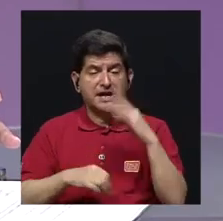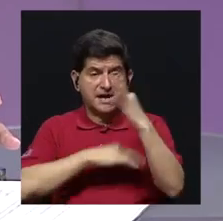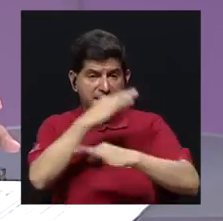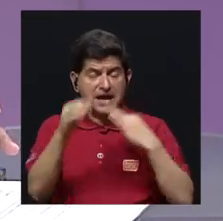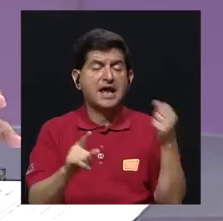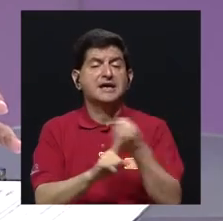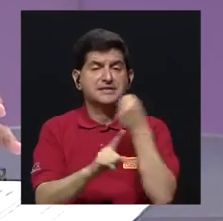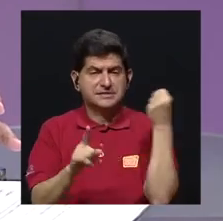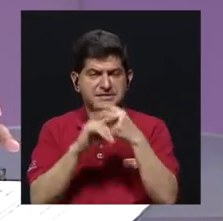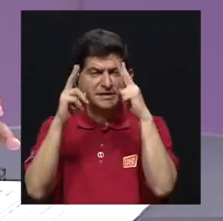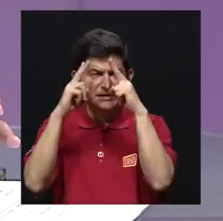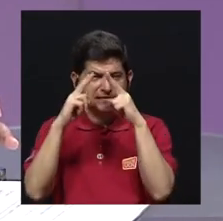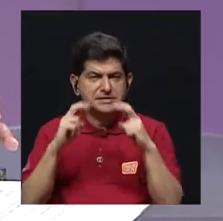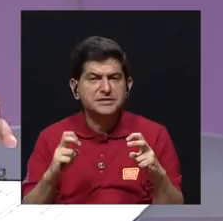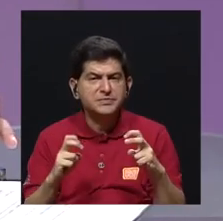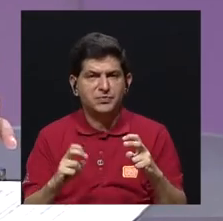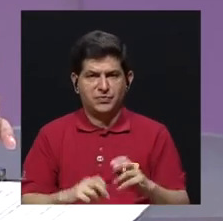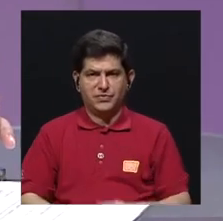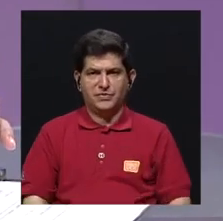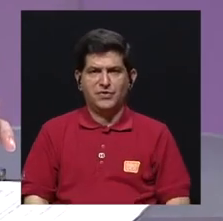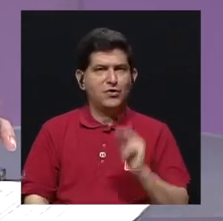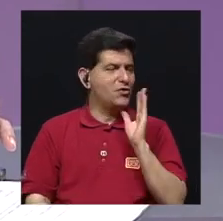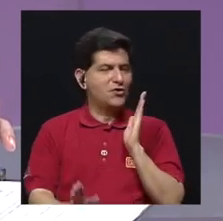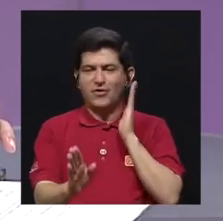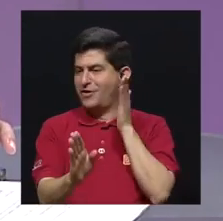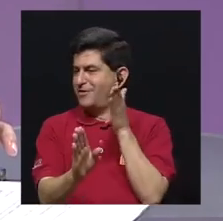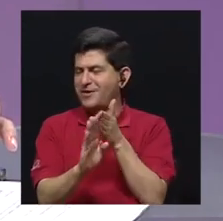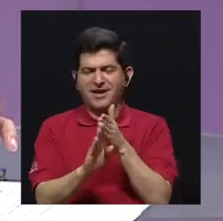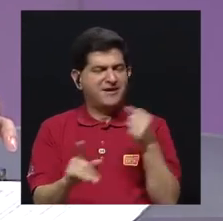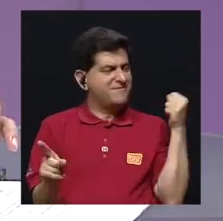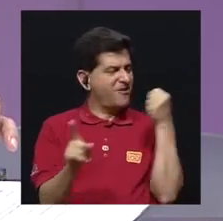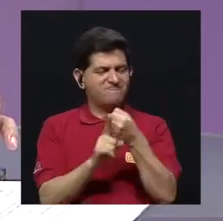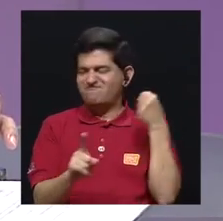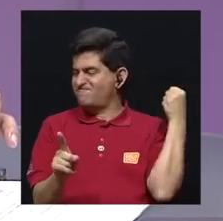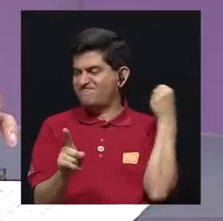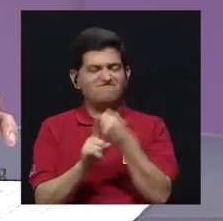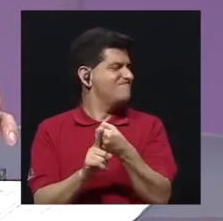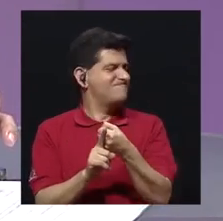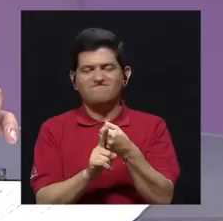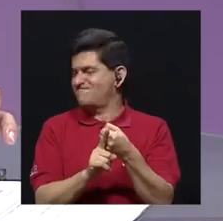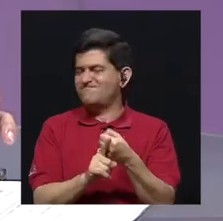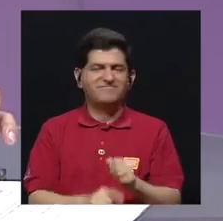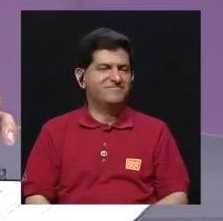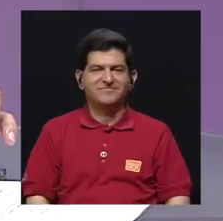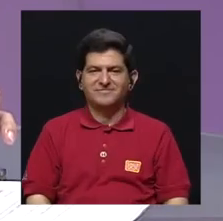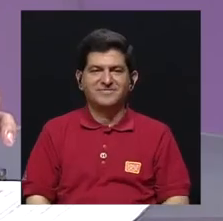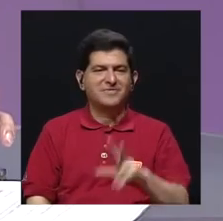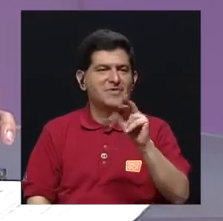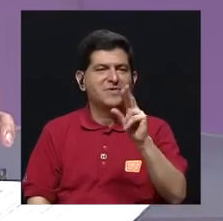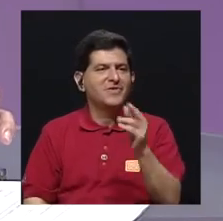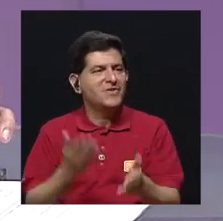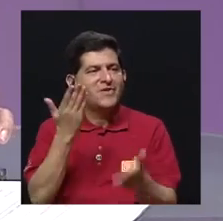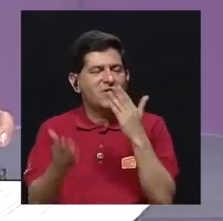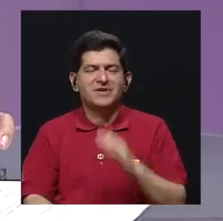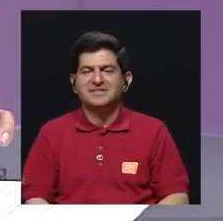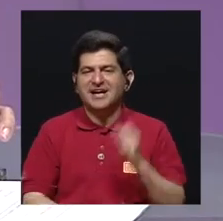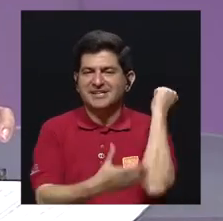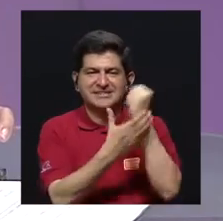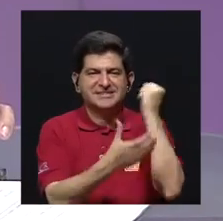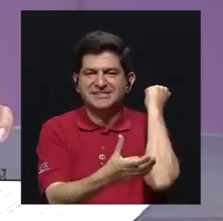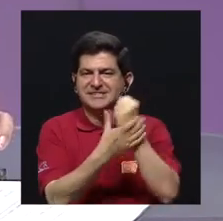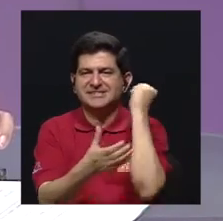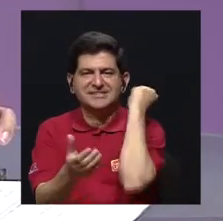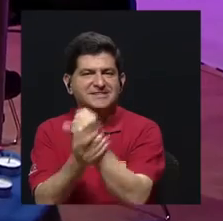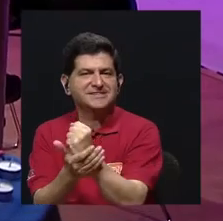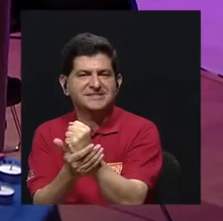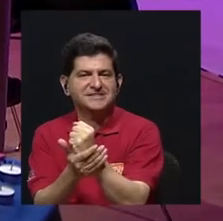de violencia, ¿verdad? Que no es directamente de golpe, no es directamente de, ¿cómo se llama?, de matar,